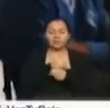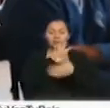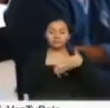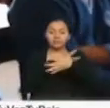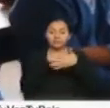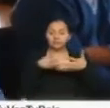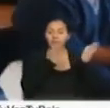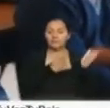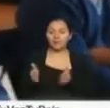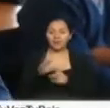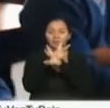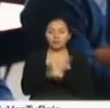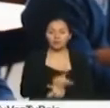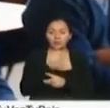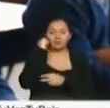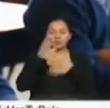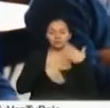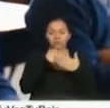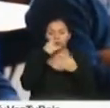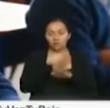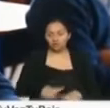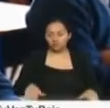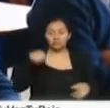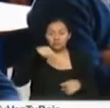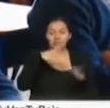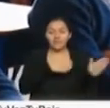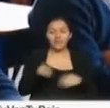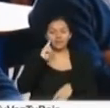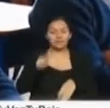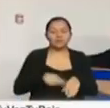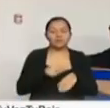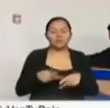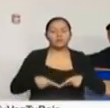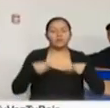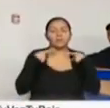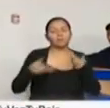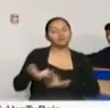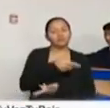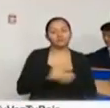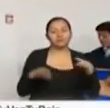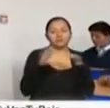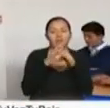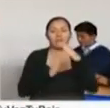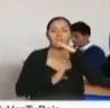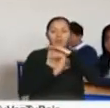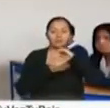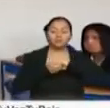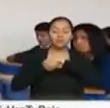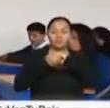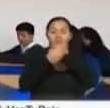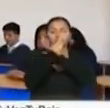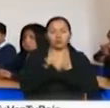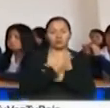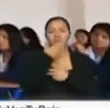política de protección de derechos de los menores, dentro del Plan Nacional de Convivencia Armónica y Cultura de Paz, Más Unidos, Más